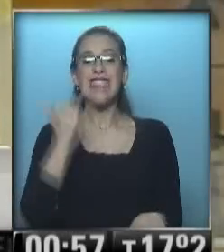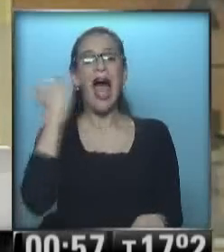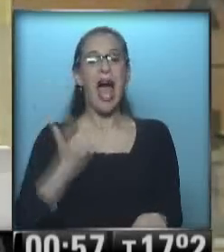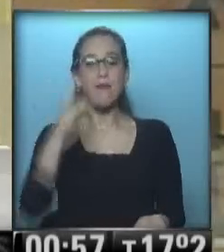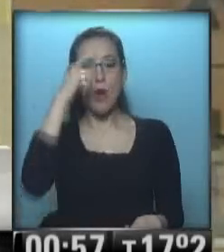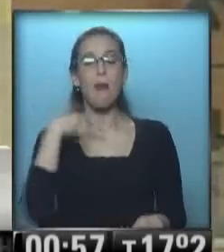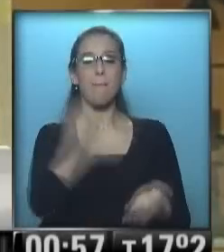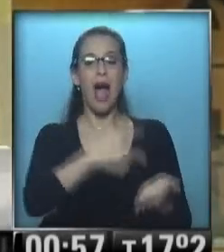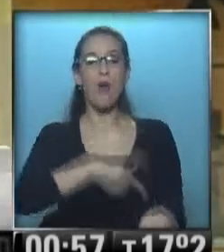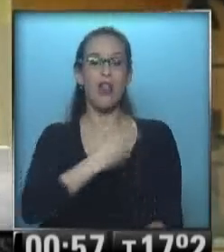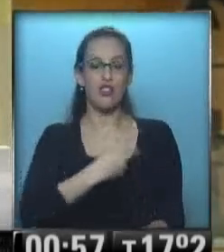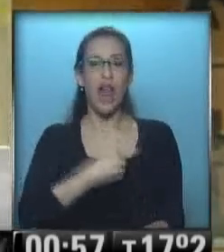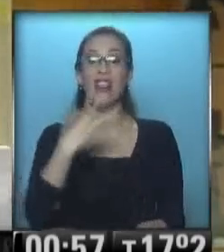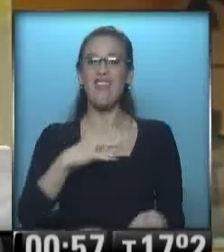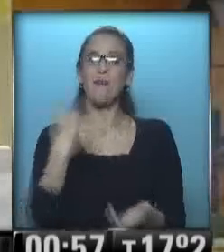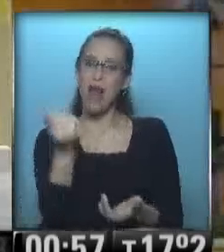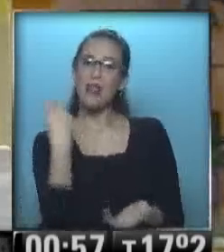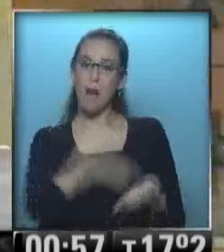para garantizar su servicio de salud.